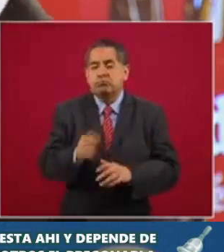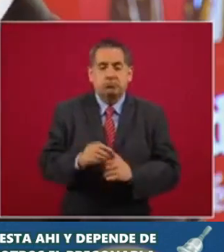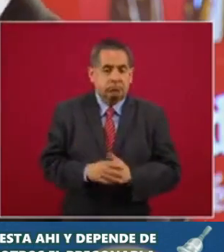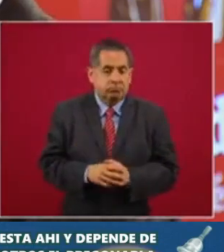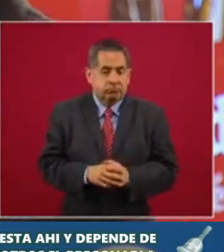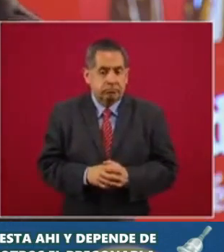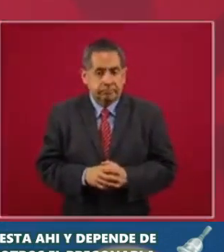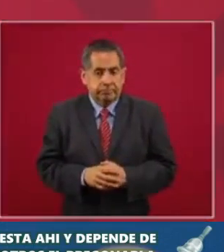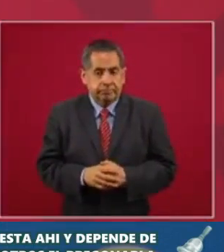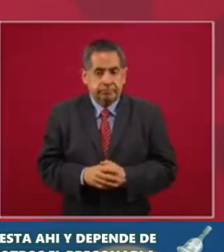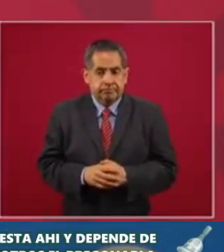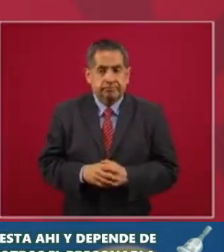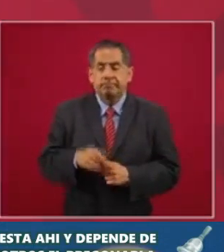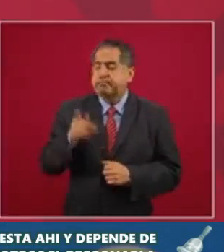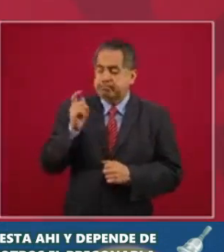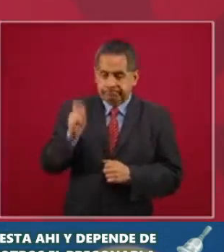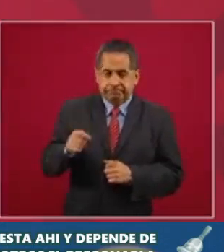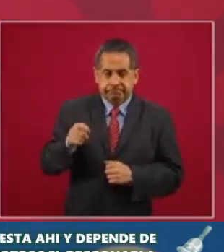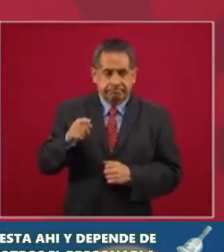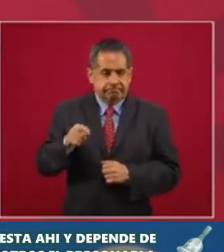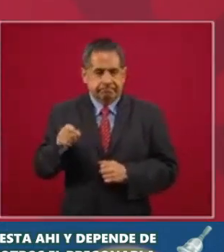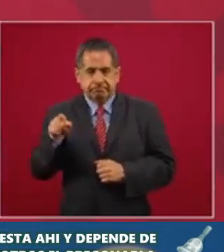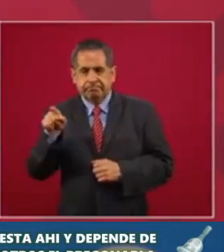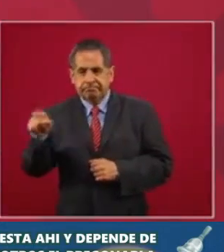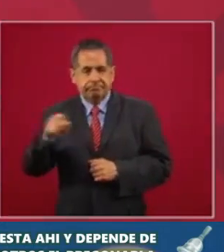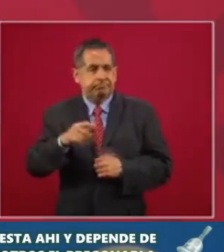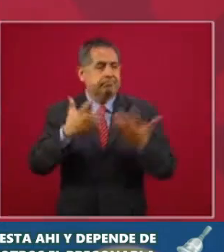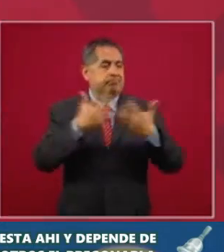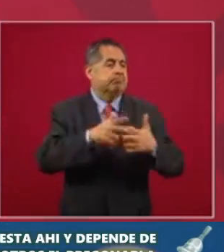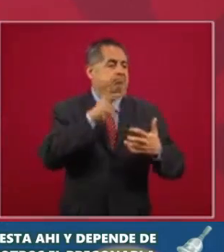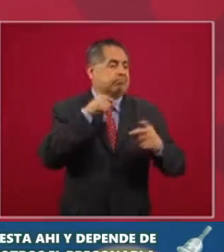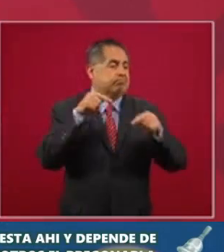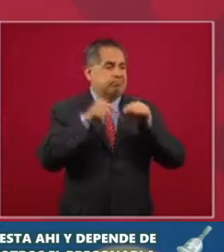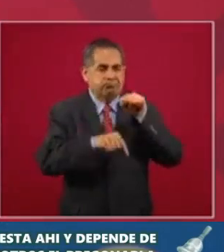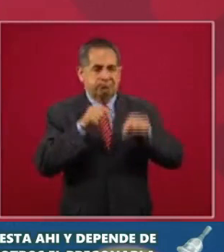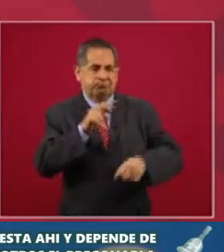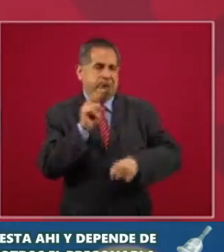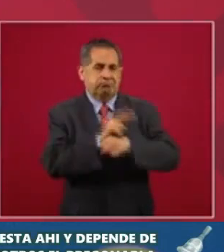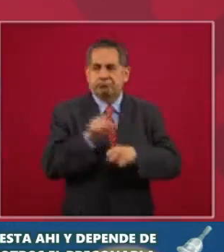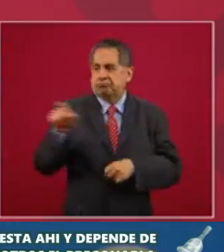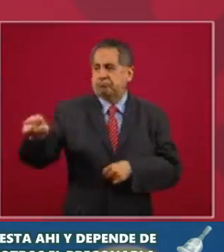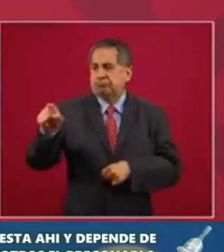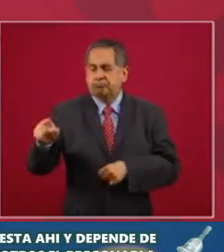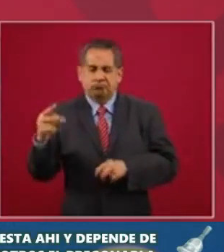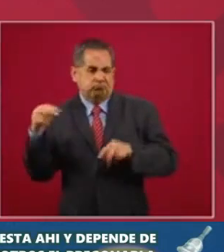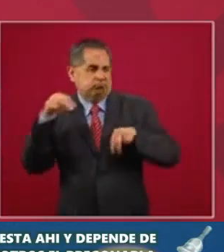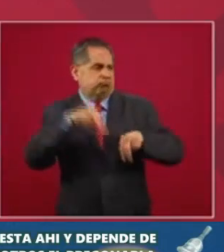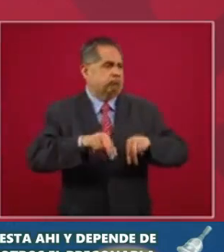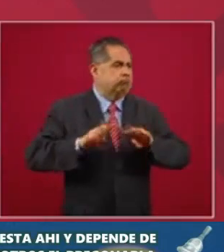se tomaron las refinerías porque era una pantalla